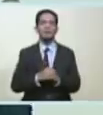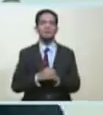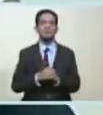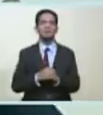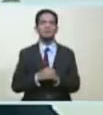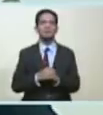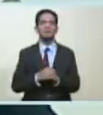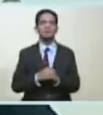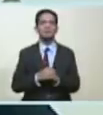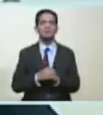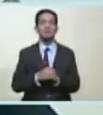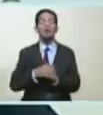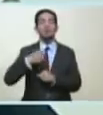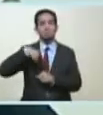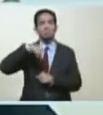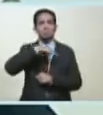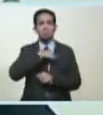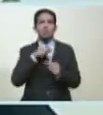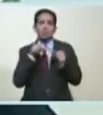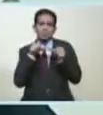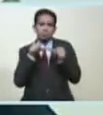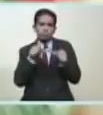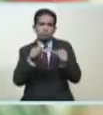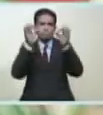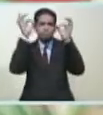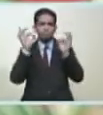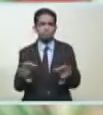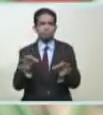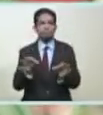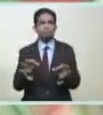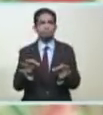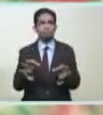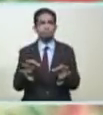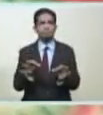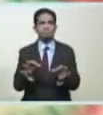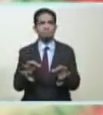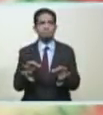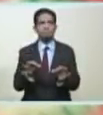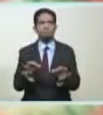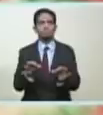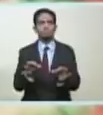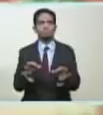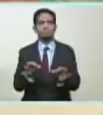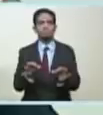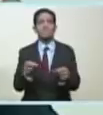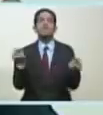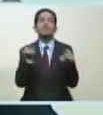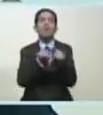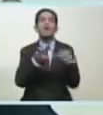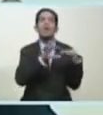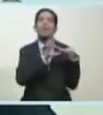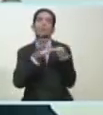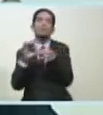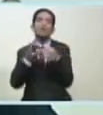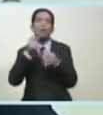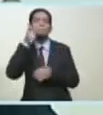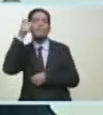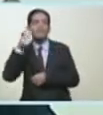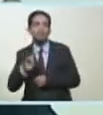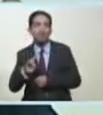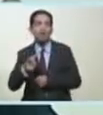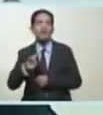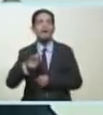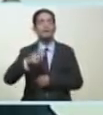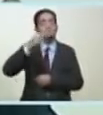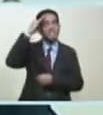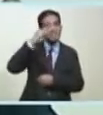Por eso mantenemos un bloque sólido en la Unión Cívico-Militar como columna central de la paz,